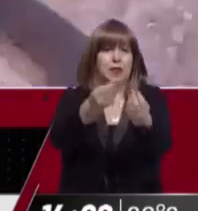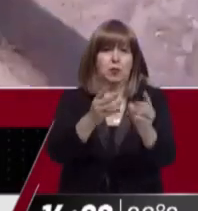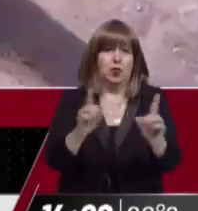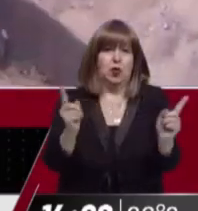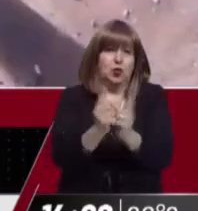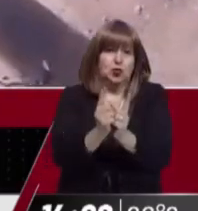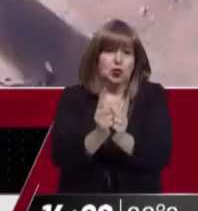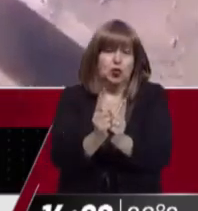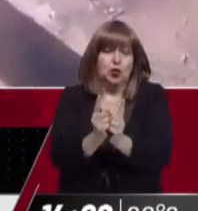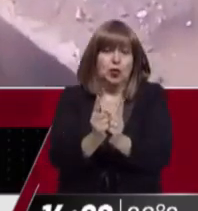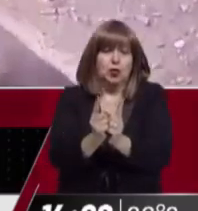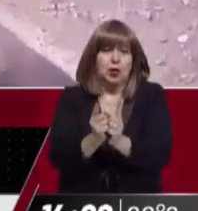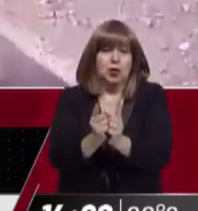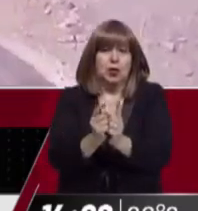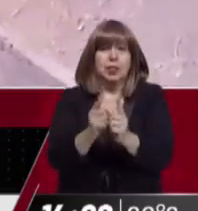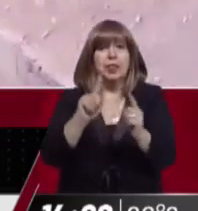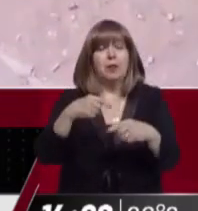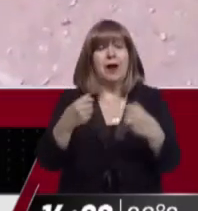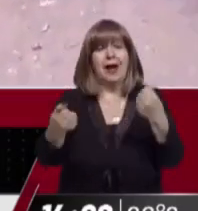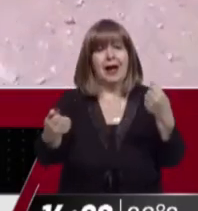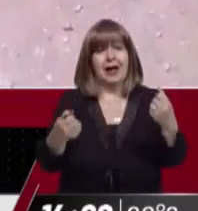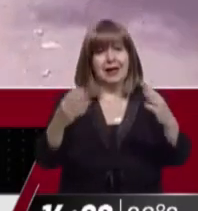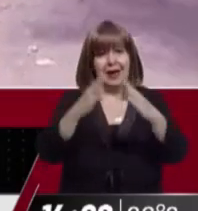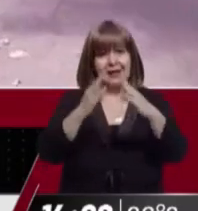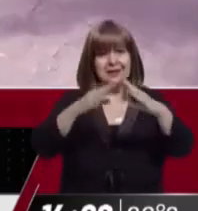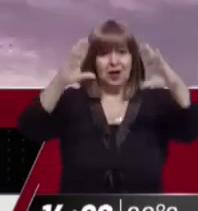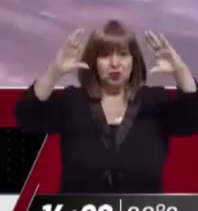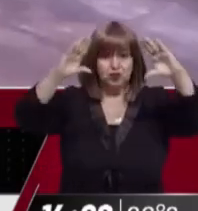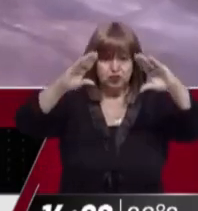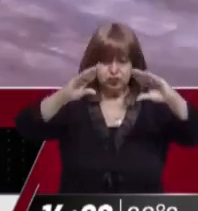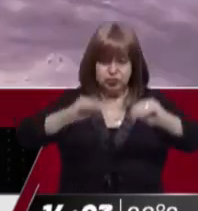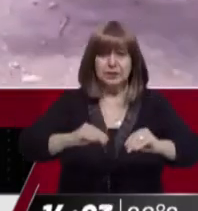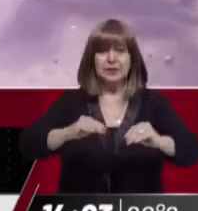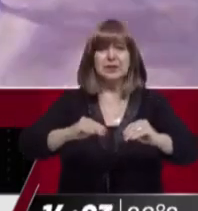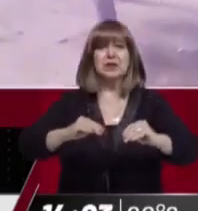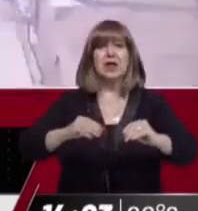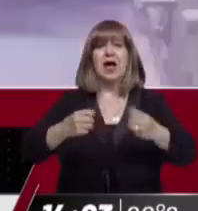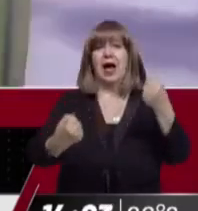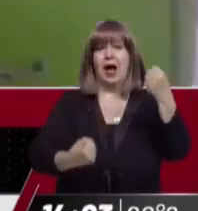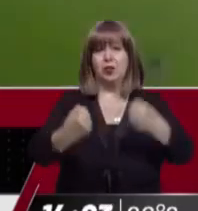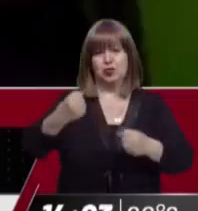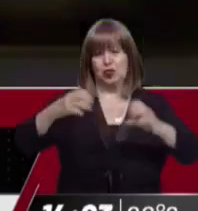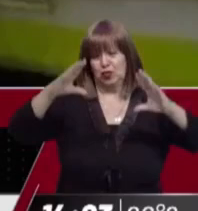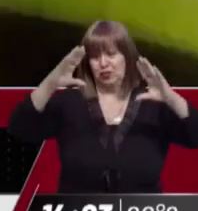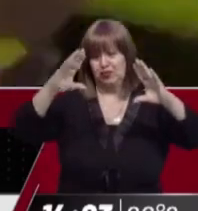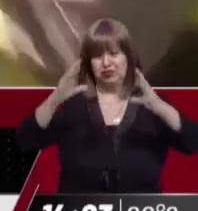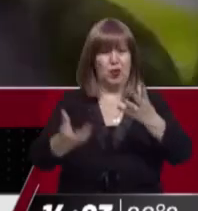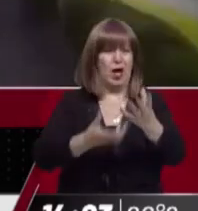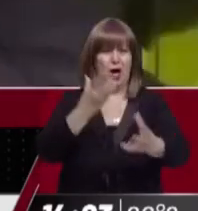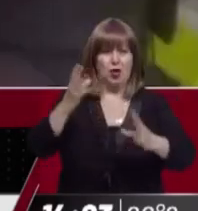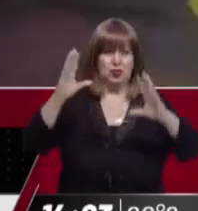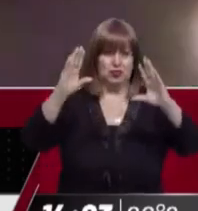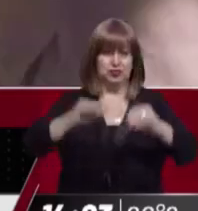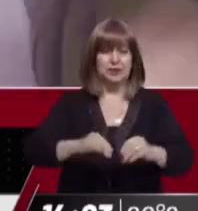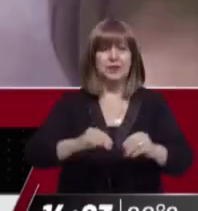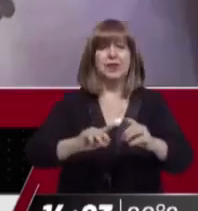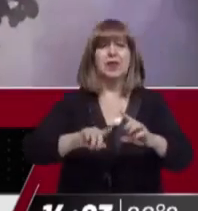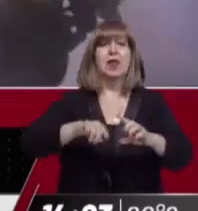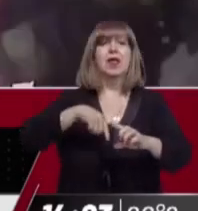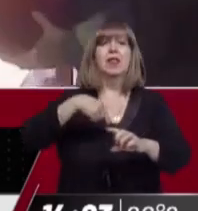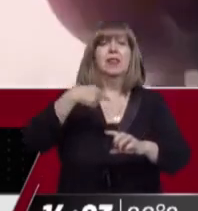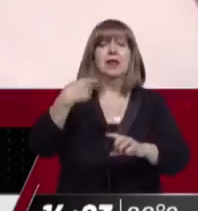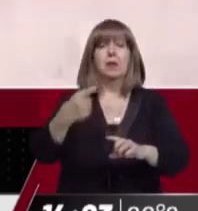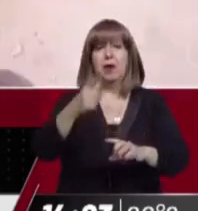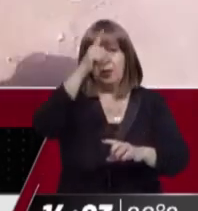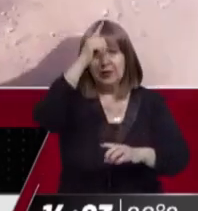más. ¿No pudieron apagar? Apagamos la casa se quemó toda, el auto se quemó todo, pero después de unos minutos que la